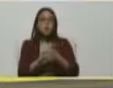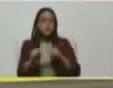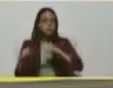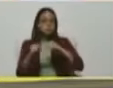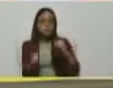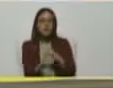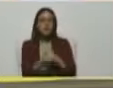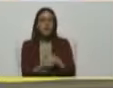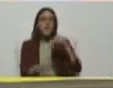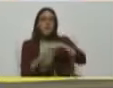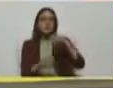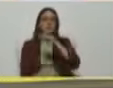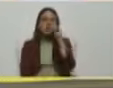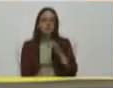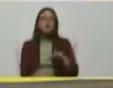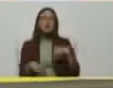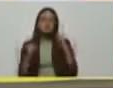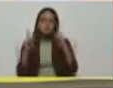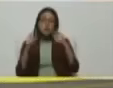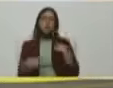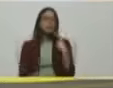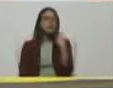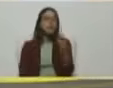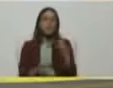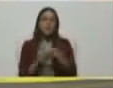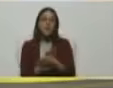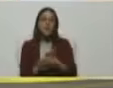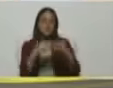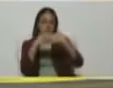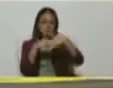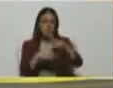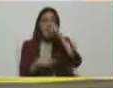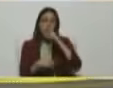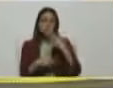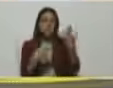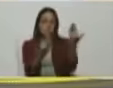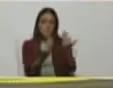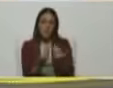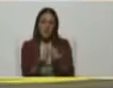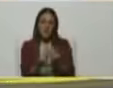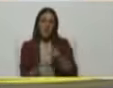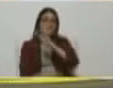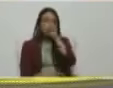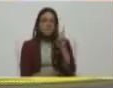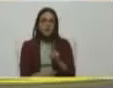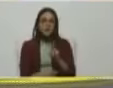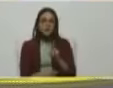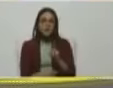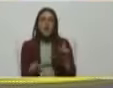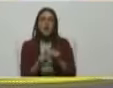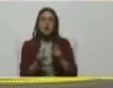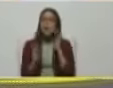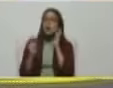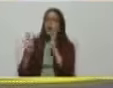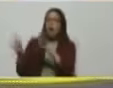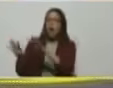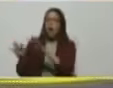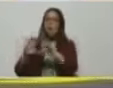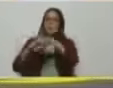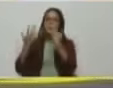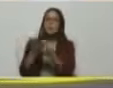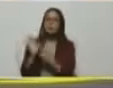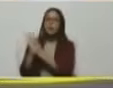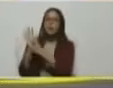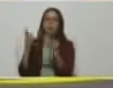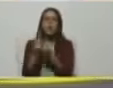eso yo he dicho que en los años que están por venir, Venezuela asombrará al mundo con